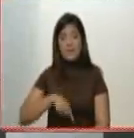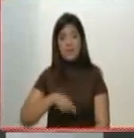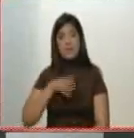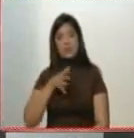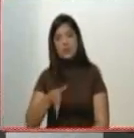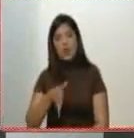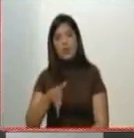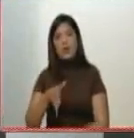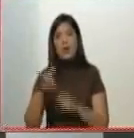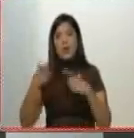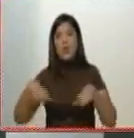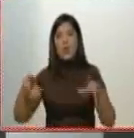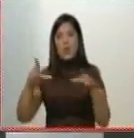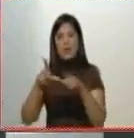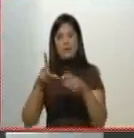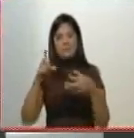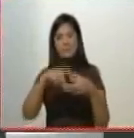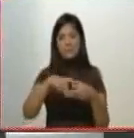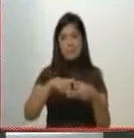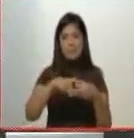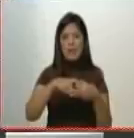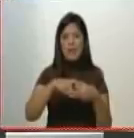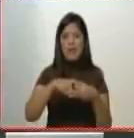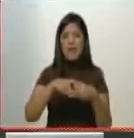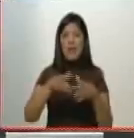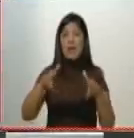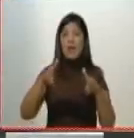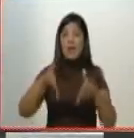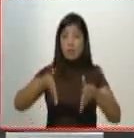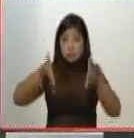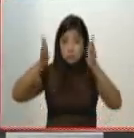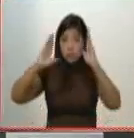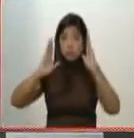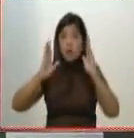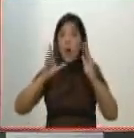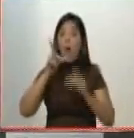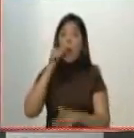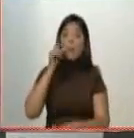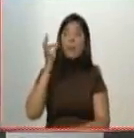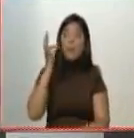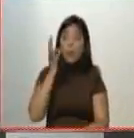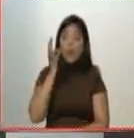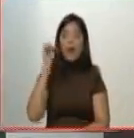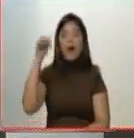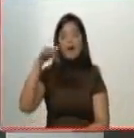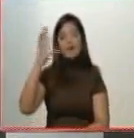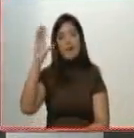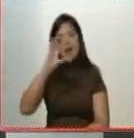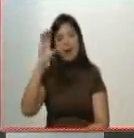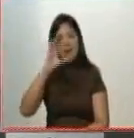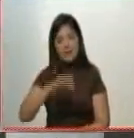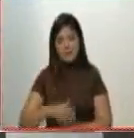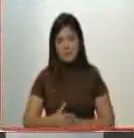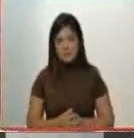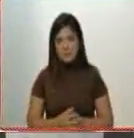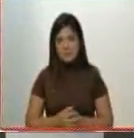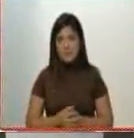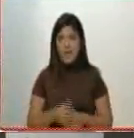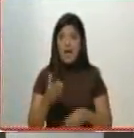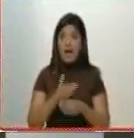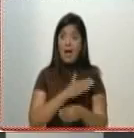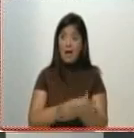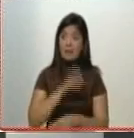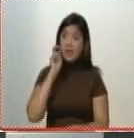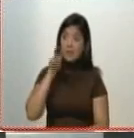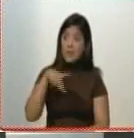del velódromo Teo Capriles en unas residencias mixtas acá en la ciudad capital. Más temprano veíamos al